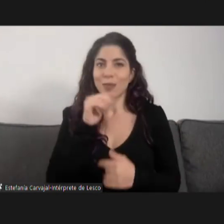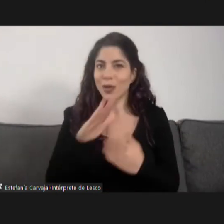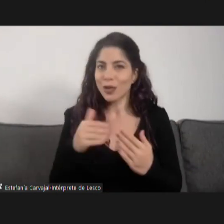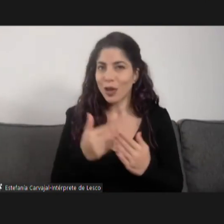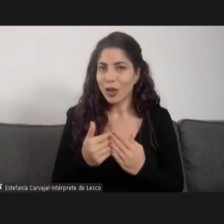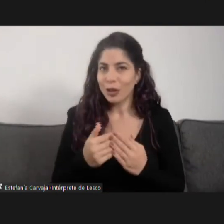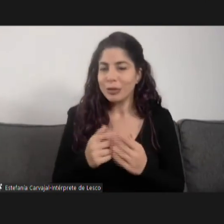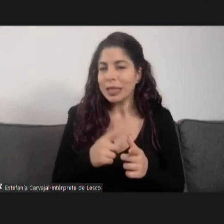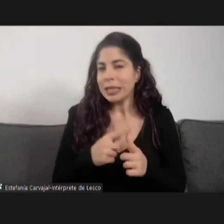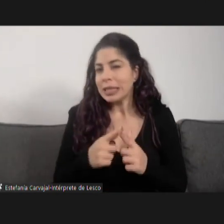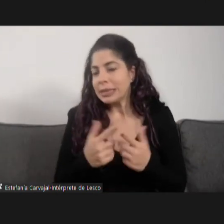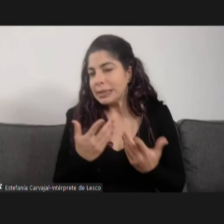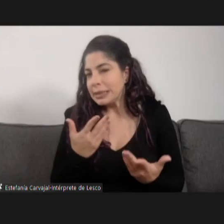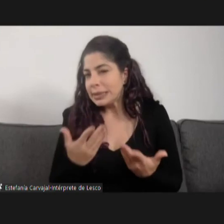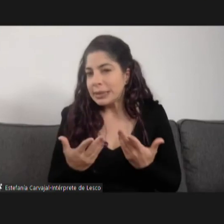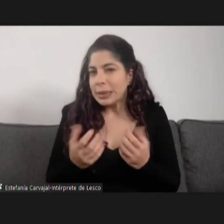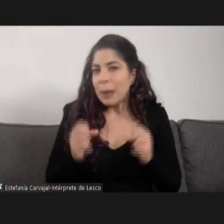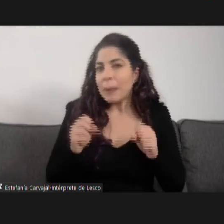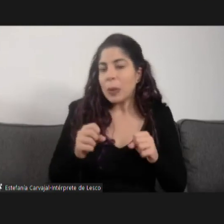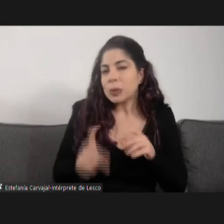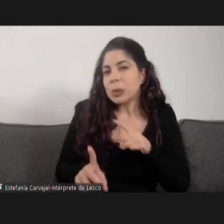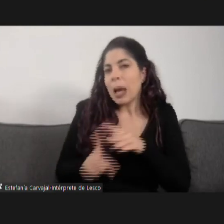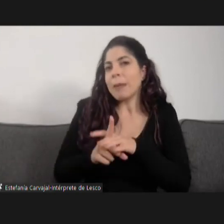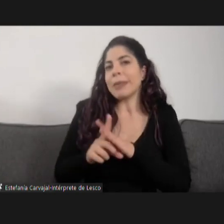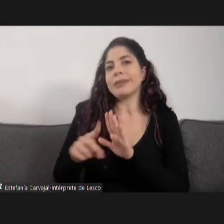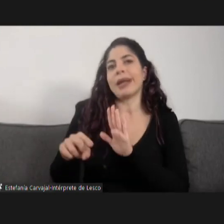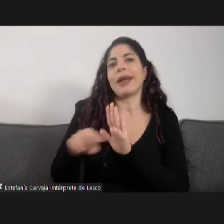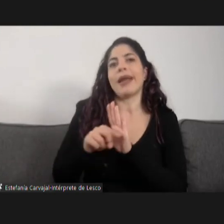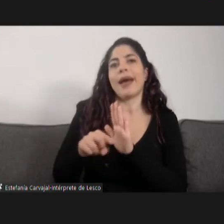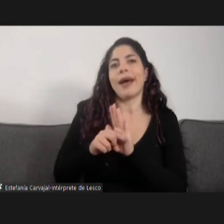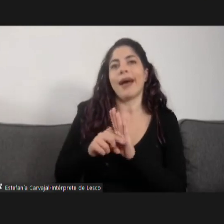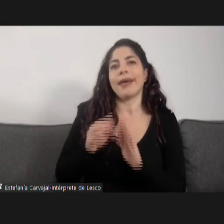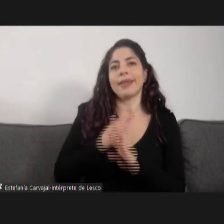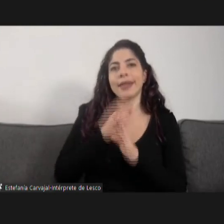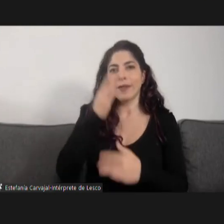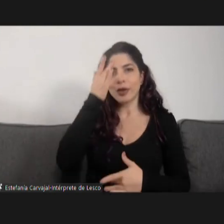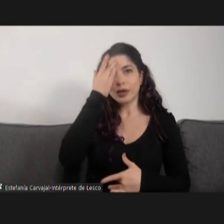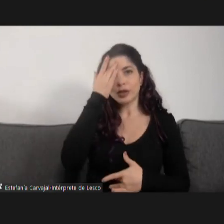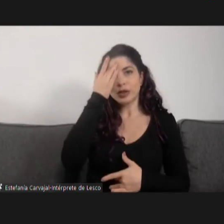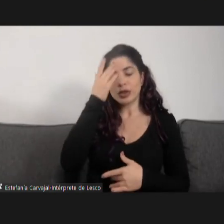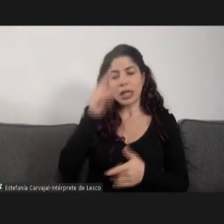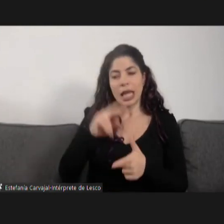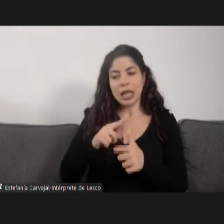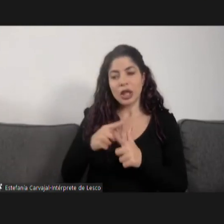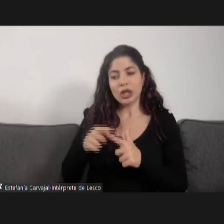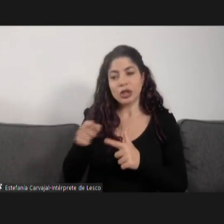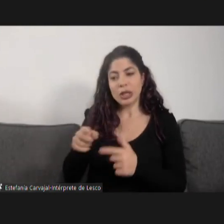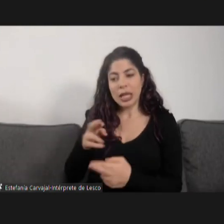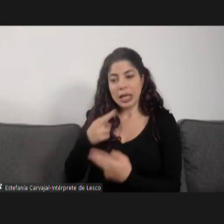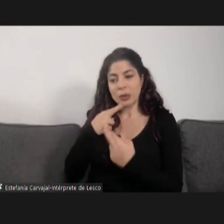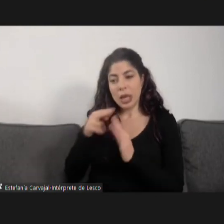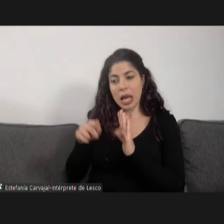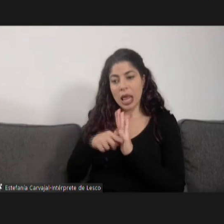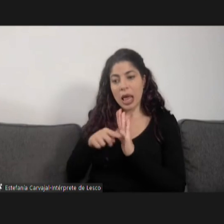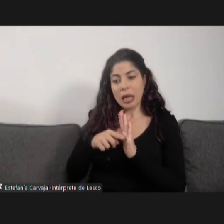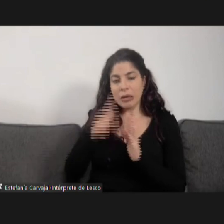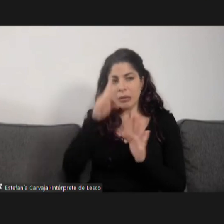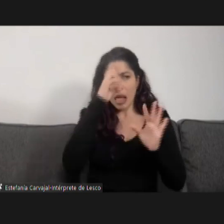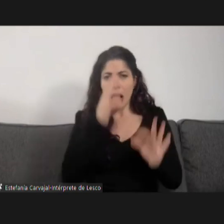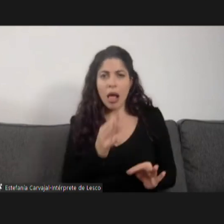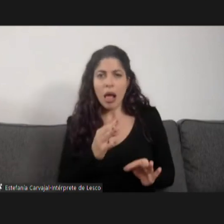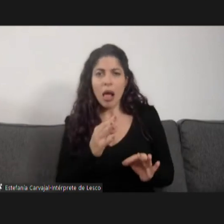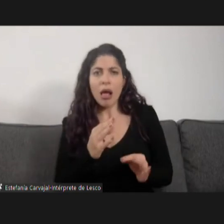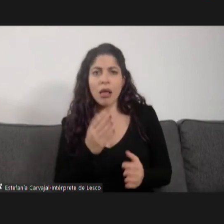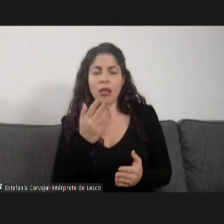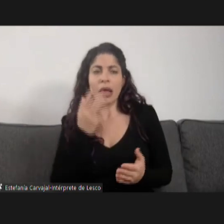dar negativos que podrían llevar a conclusiones erróneas de que la persona